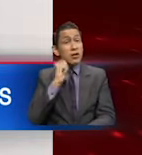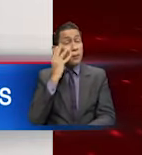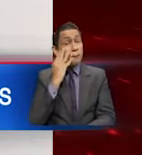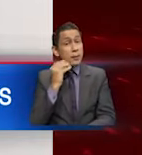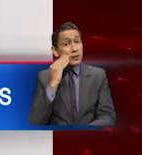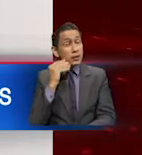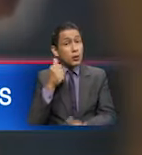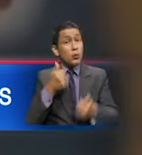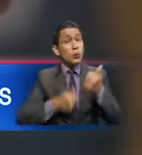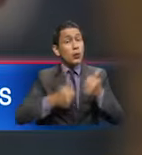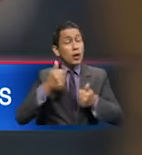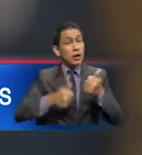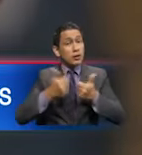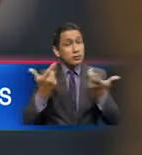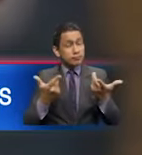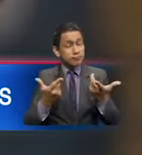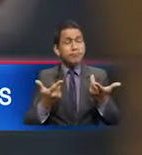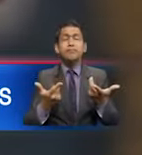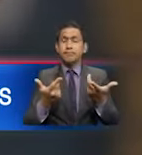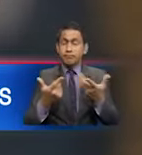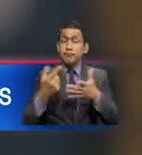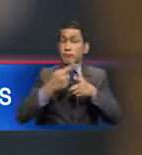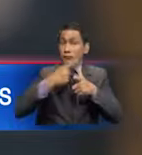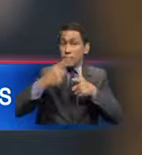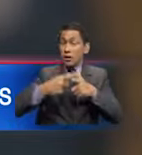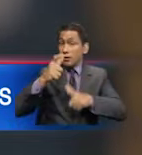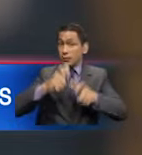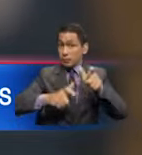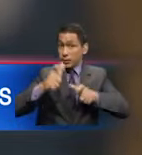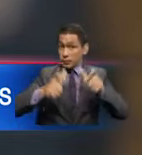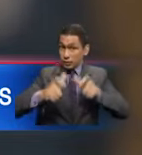sus certificaciones. La ciudadanía